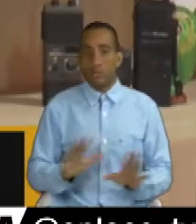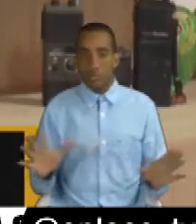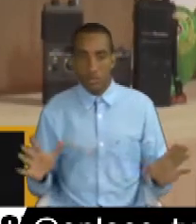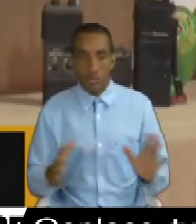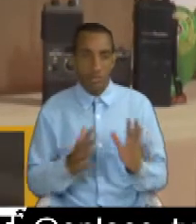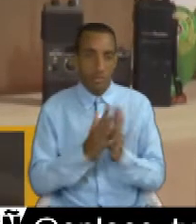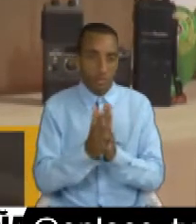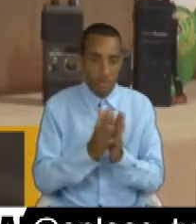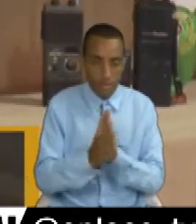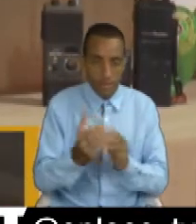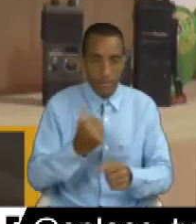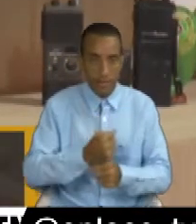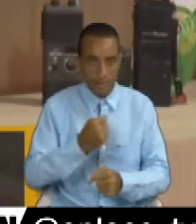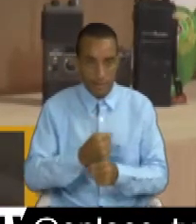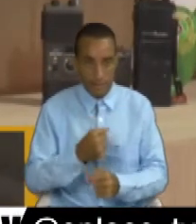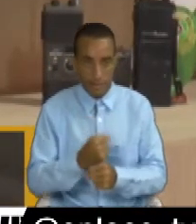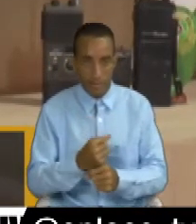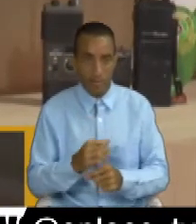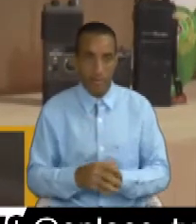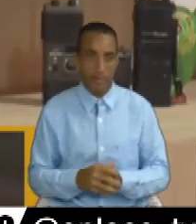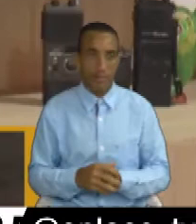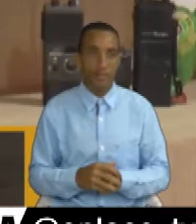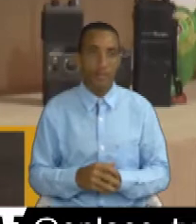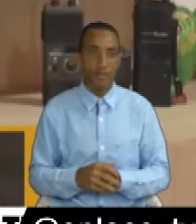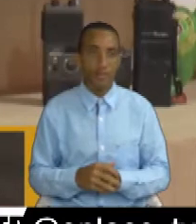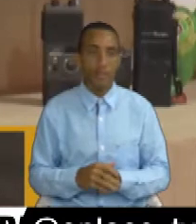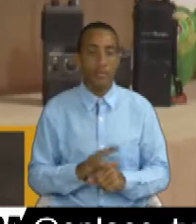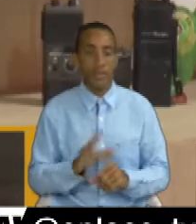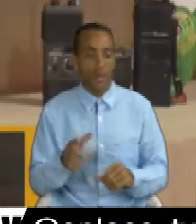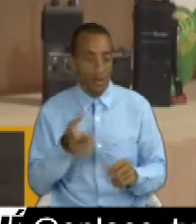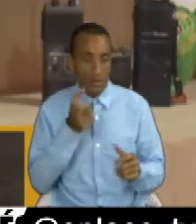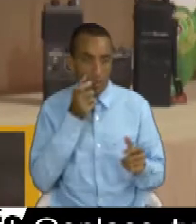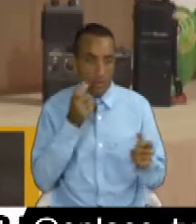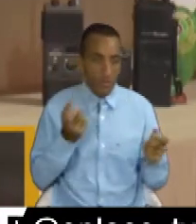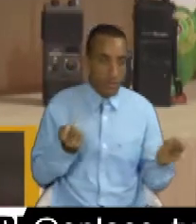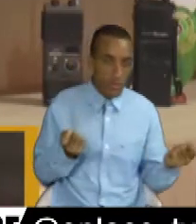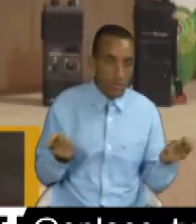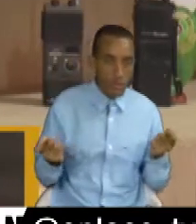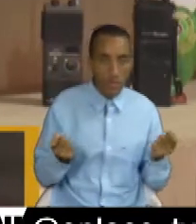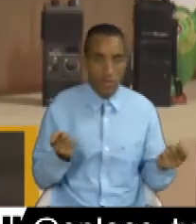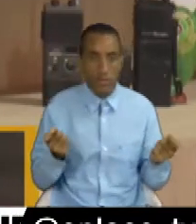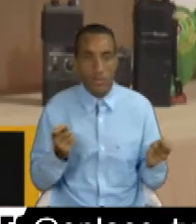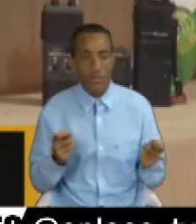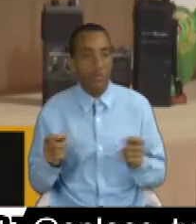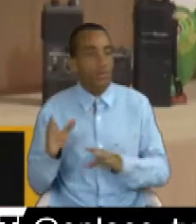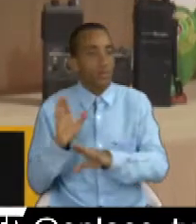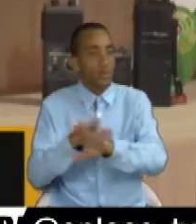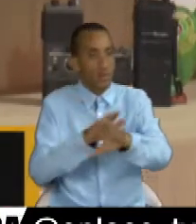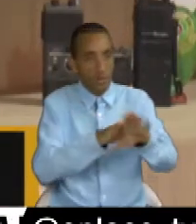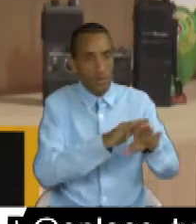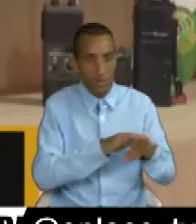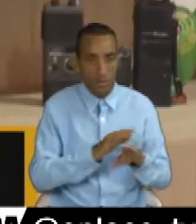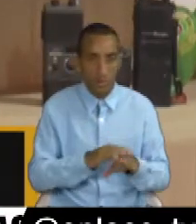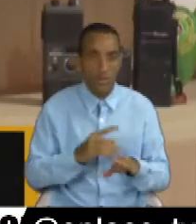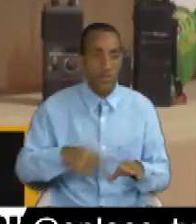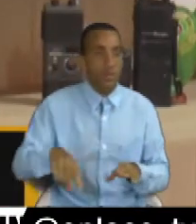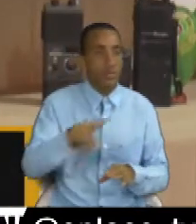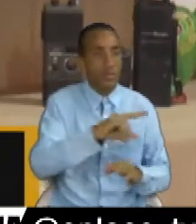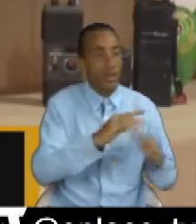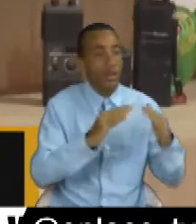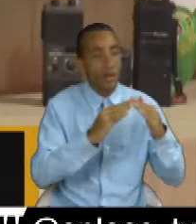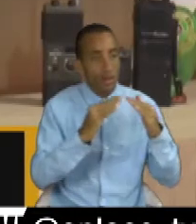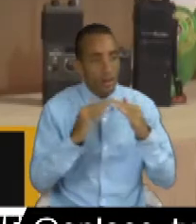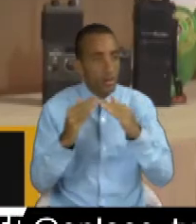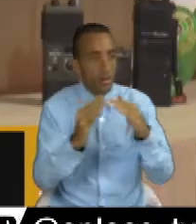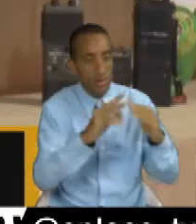trabajo también de control y sobre todo concientización a las viviendas, a todos